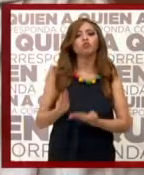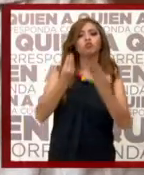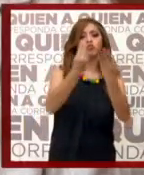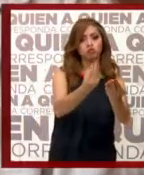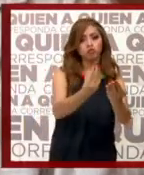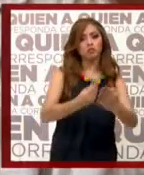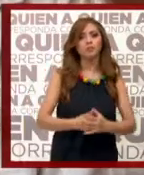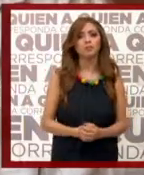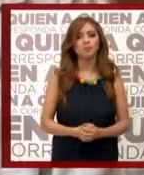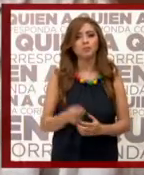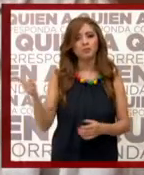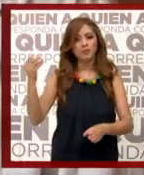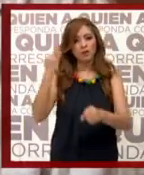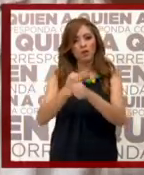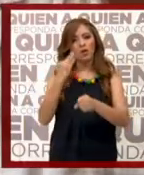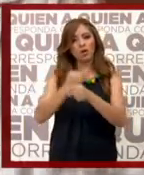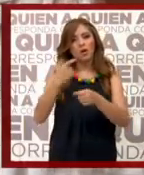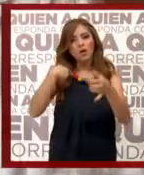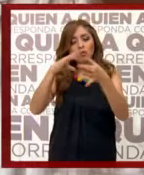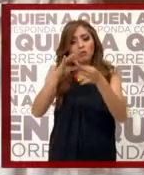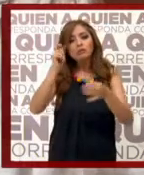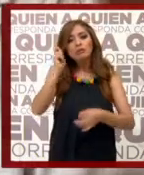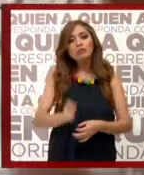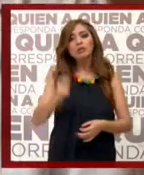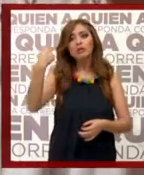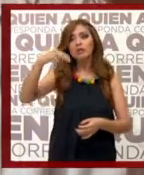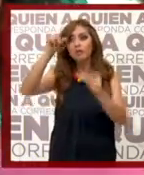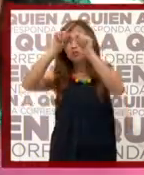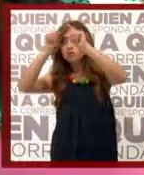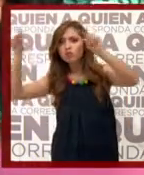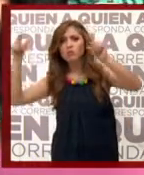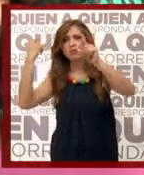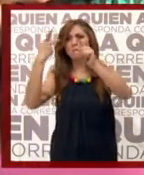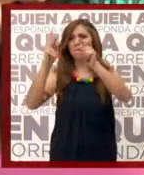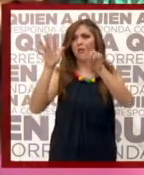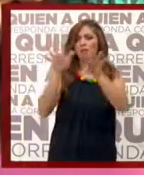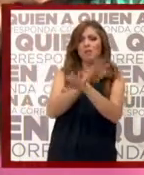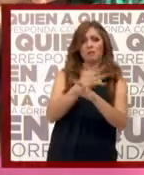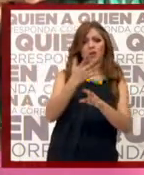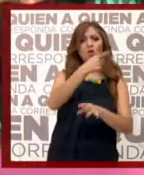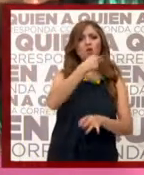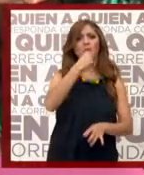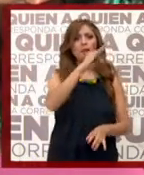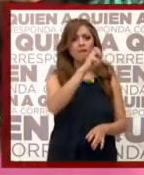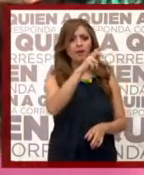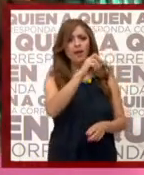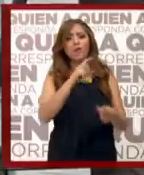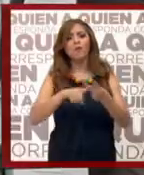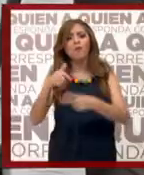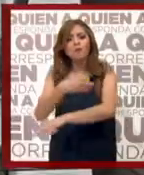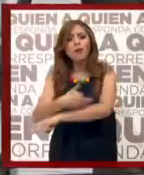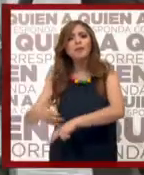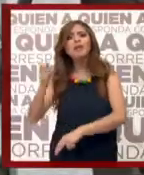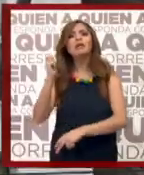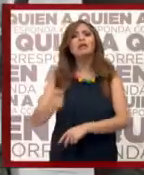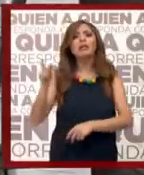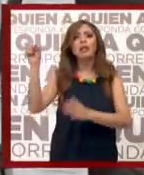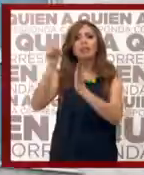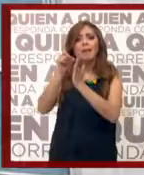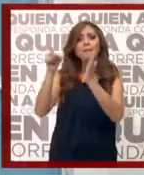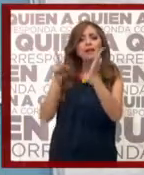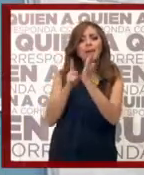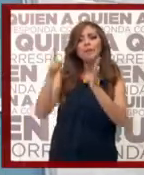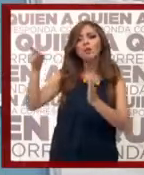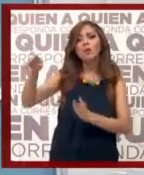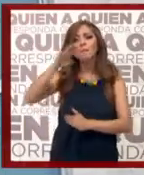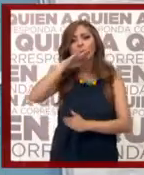derecho de Isabel la Católica 656 con mi interior distinto al de IMAP. Actualmente, Fernando Mora y su familia viven en el departamento de su madre en la